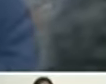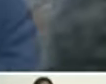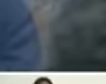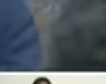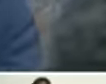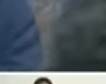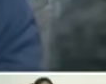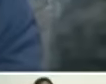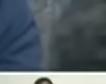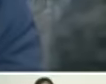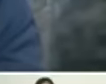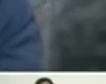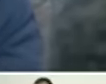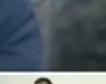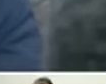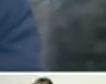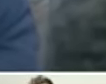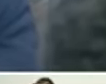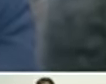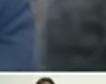canciller de México,